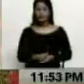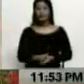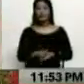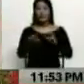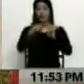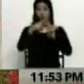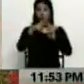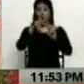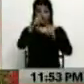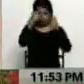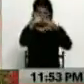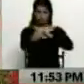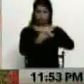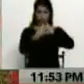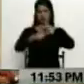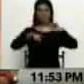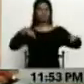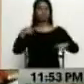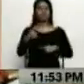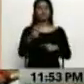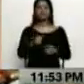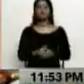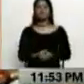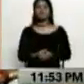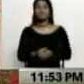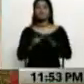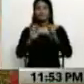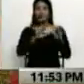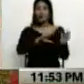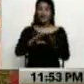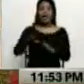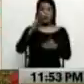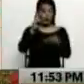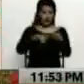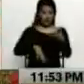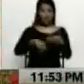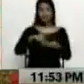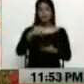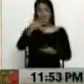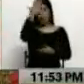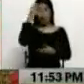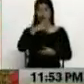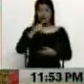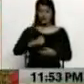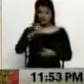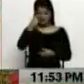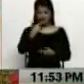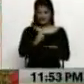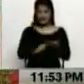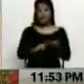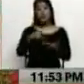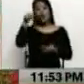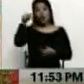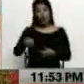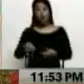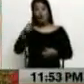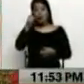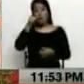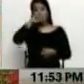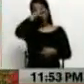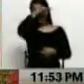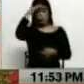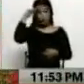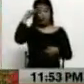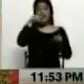Sierra numeral contraataque el patriota cole chiva Ahora sí Informa el día de hoy Julio Borges el